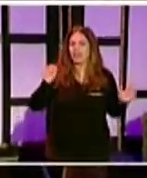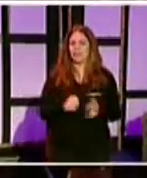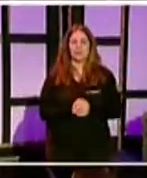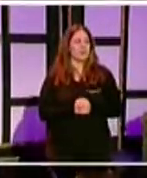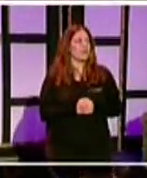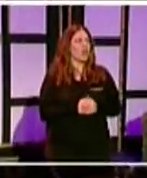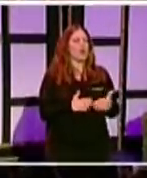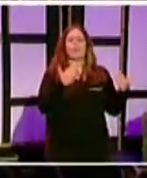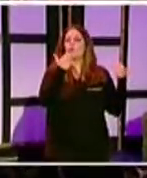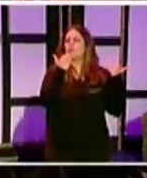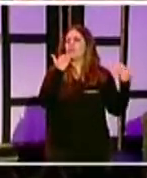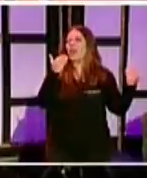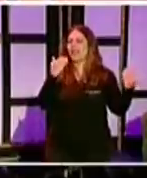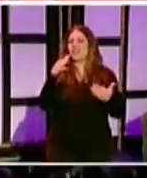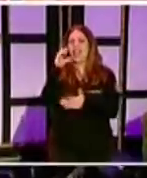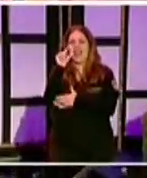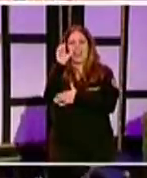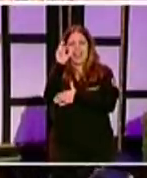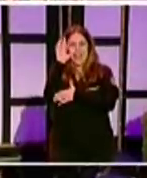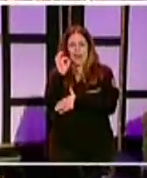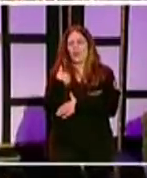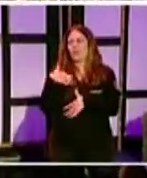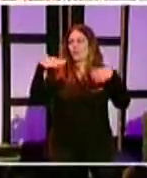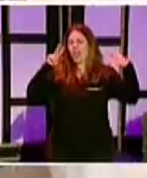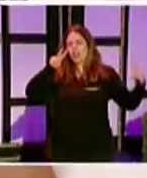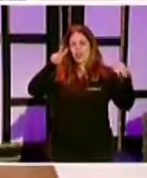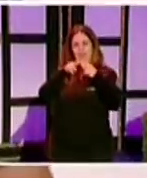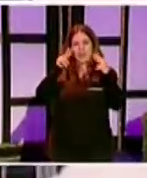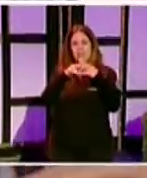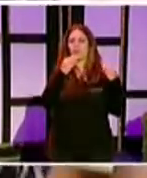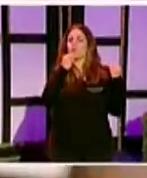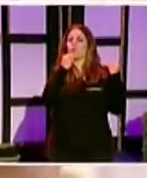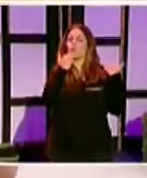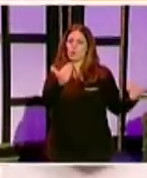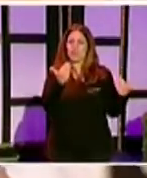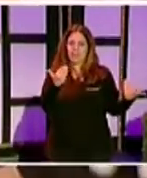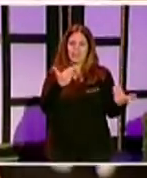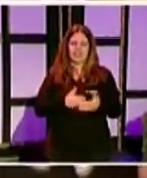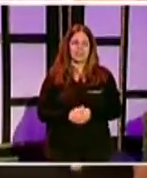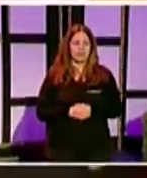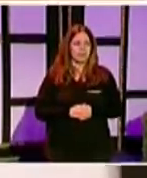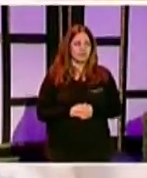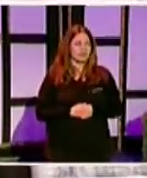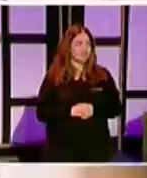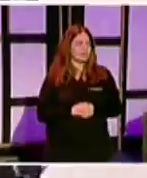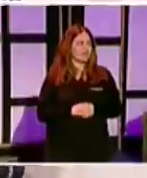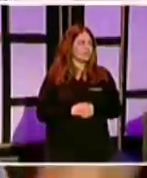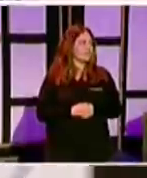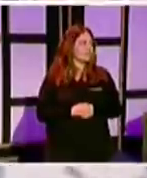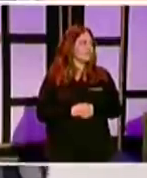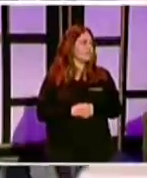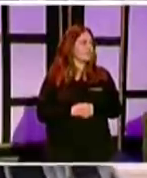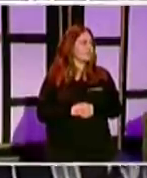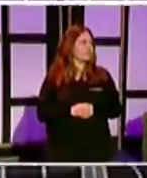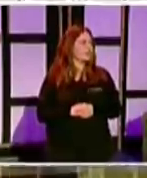Dani Calero. Nos alegramos de verte. Muchas gracias y nos vemos pronto. Gracias. David Zurita, el director de Los